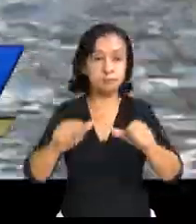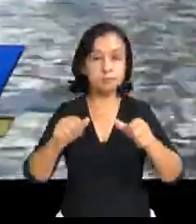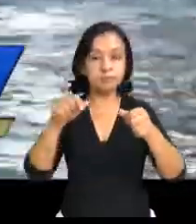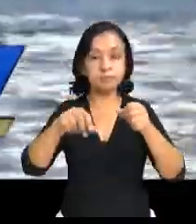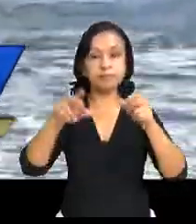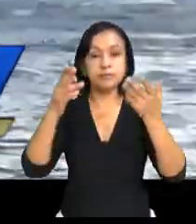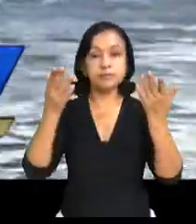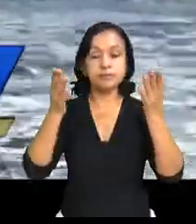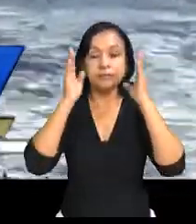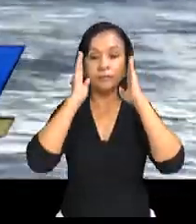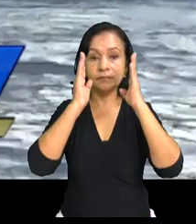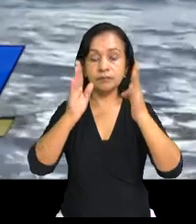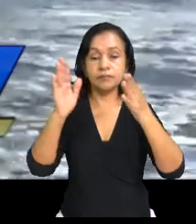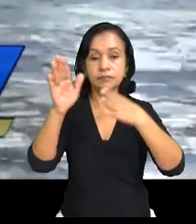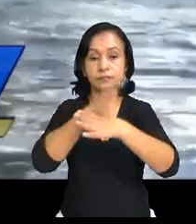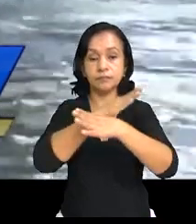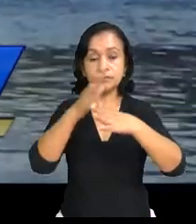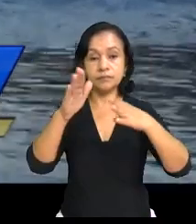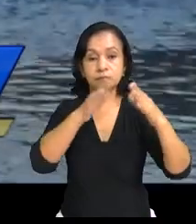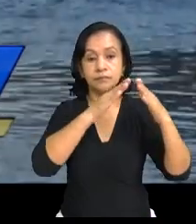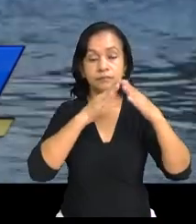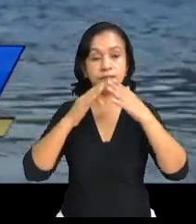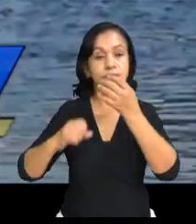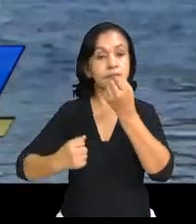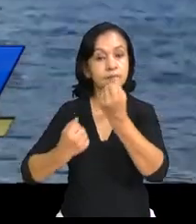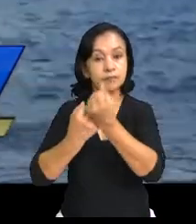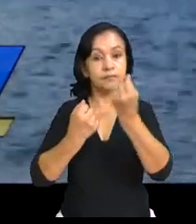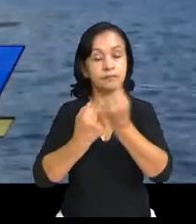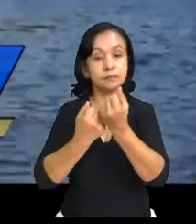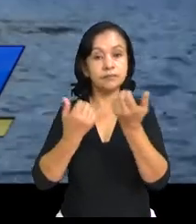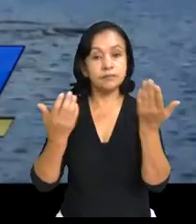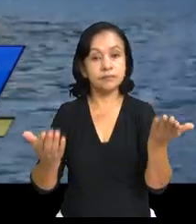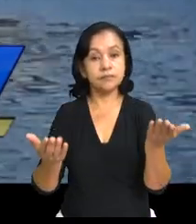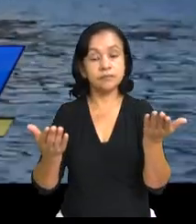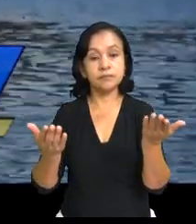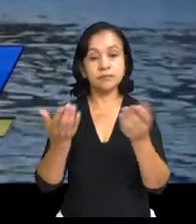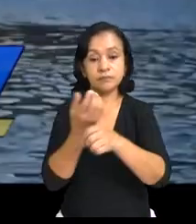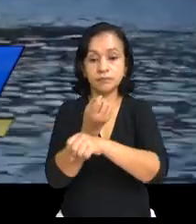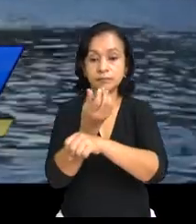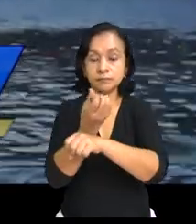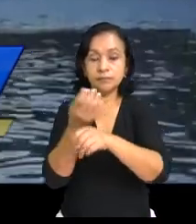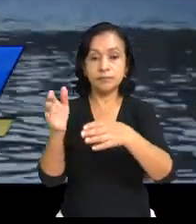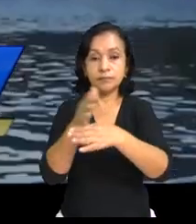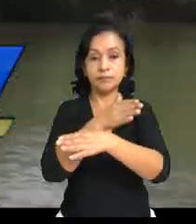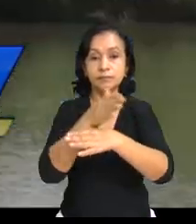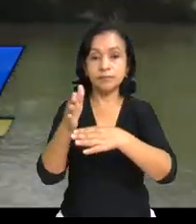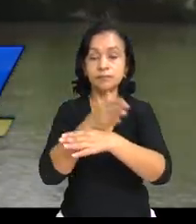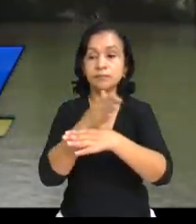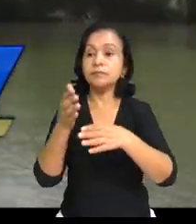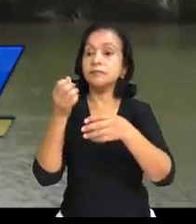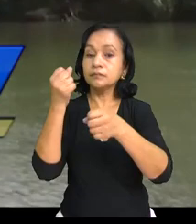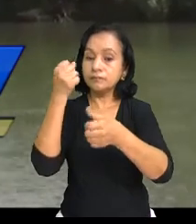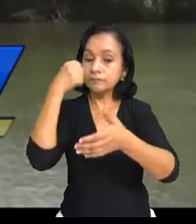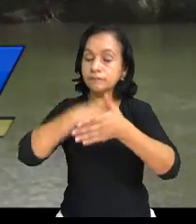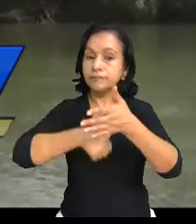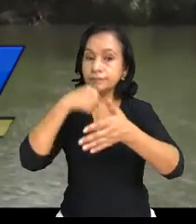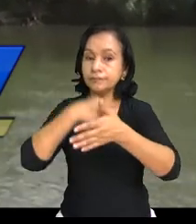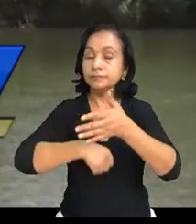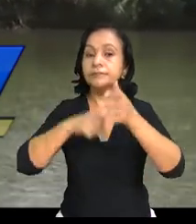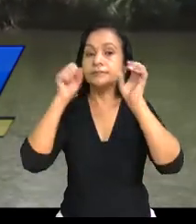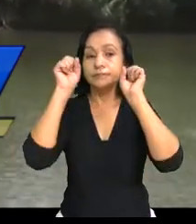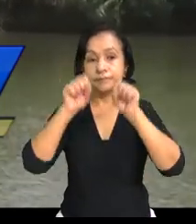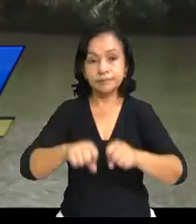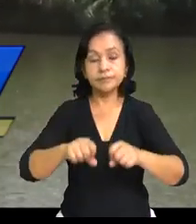es atender las comunidades, apoyar las comunidades rurales a través de las alcaldías y en la línea de fortalecer las